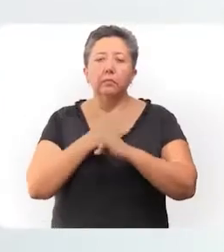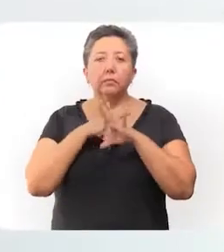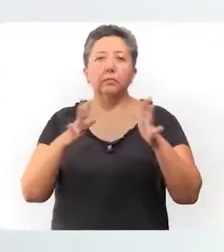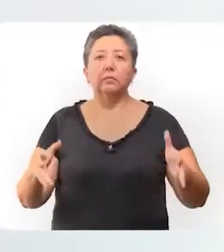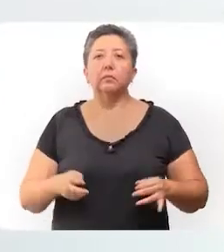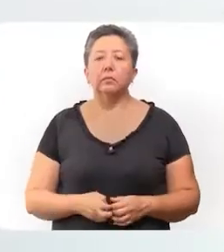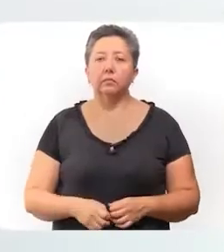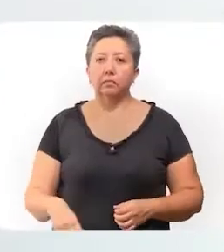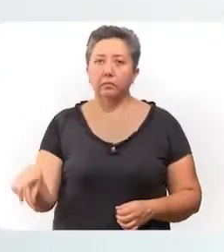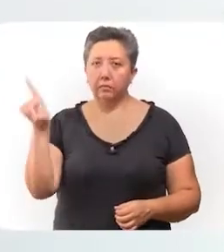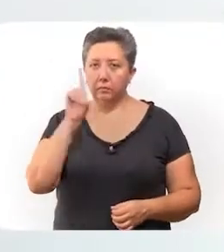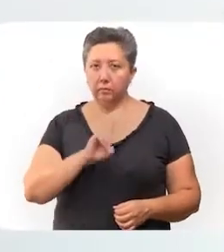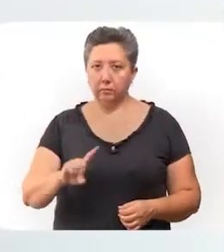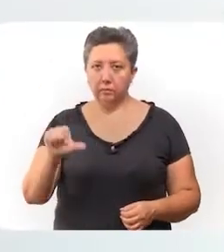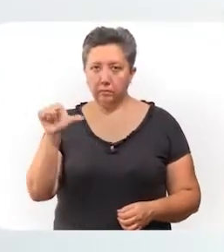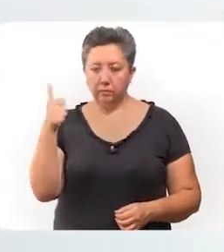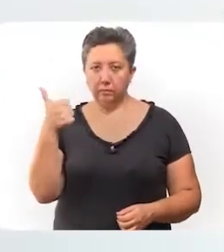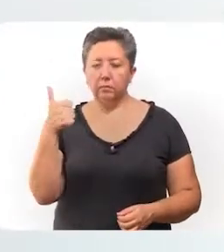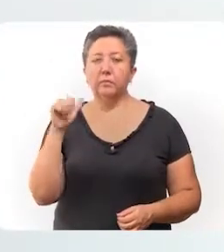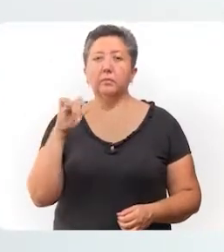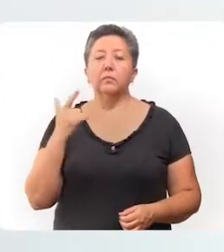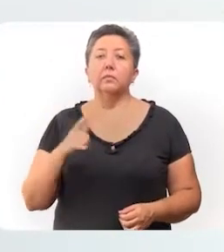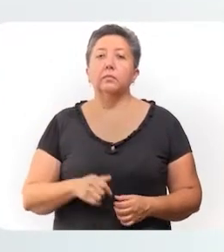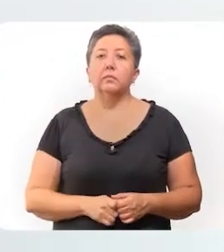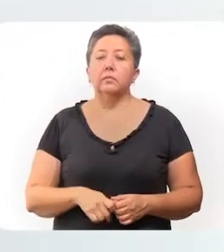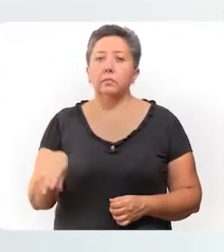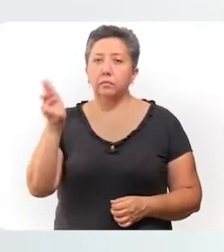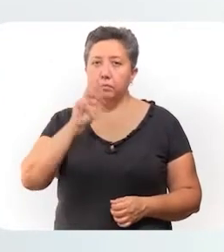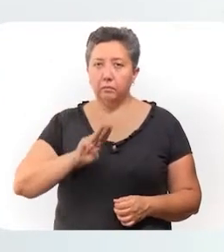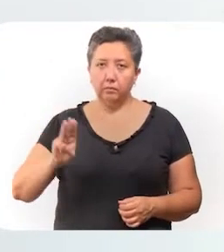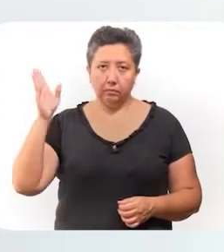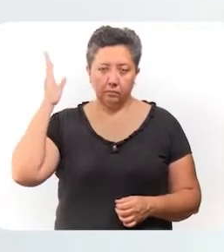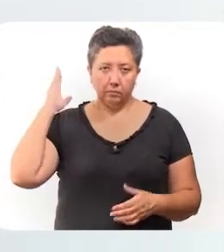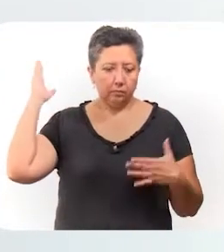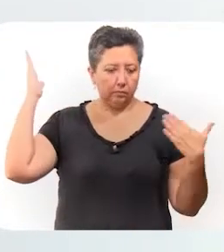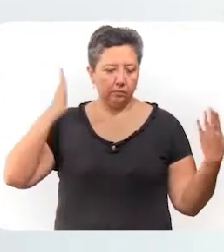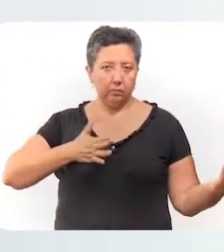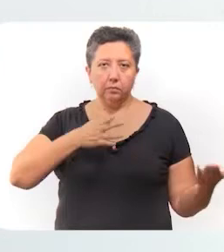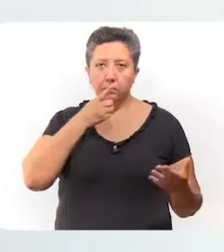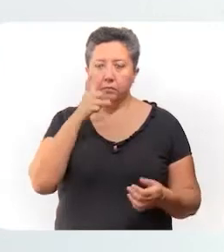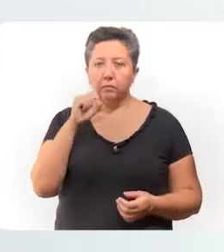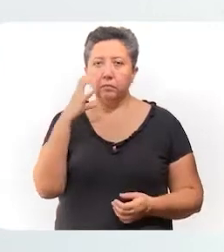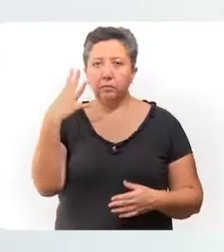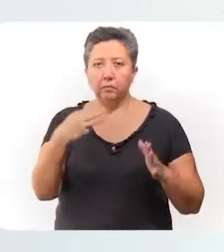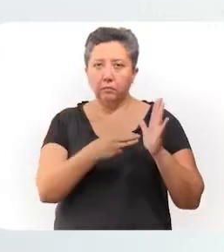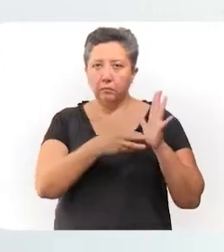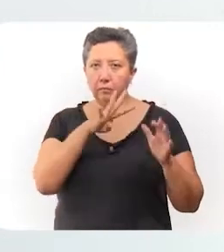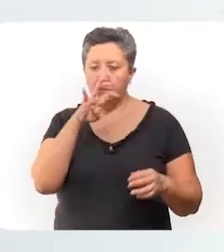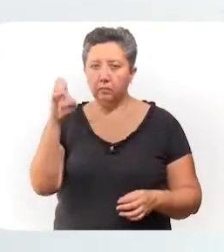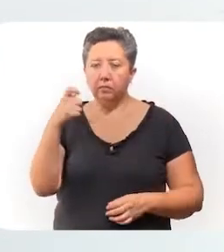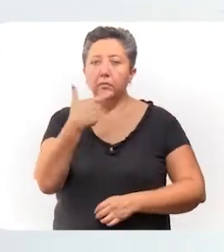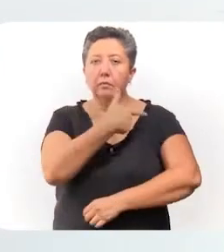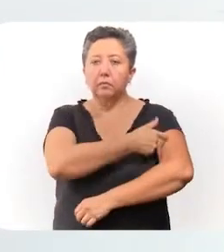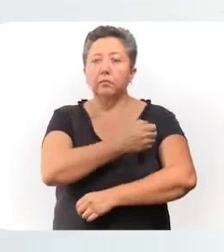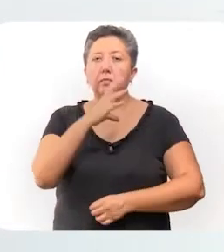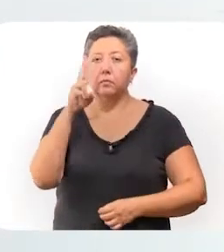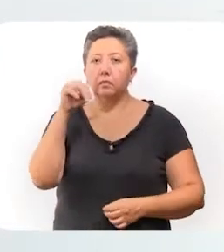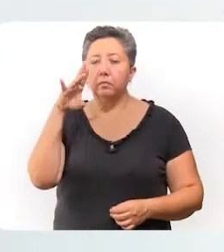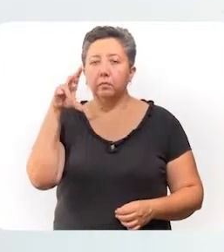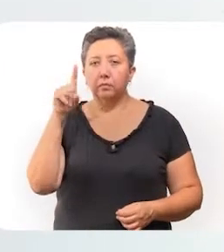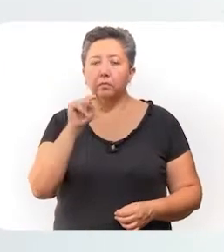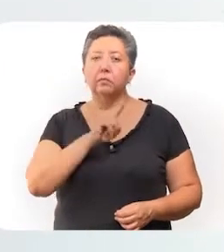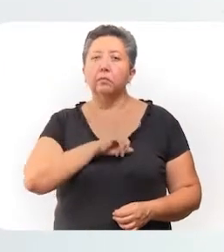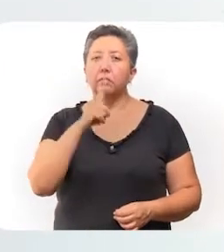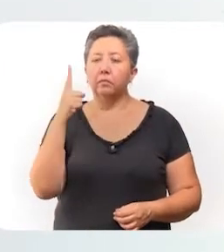el parte médico de este domingo 11 de julio. El miércoles llegó un nuevo lote de 24.400 vacunas CanSino de